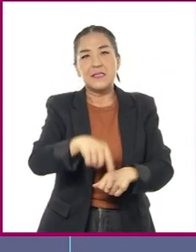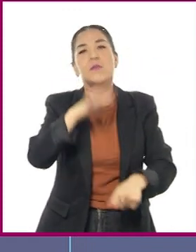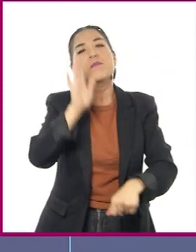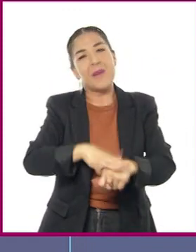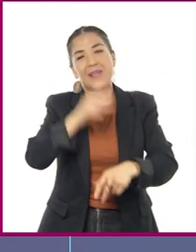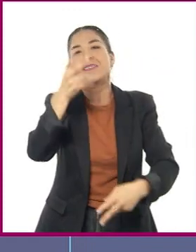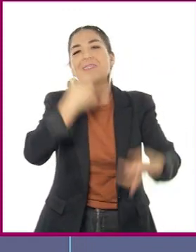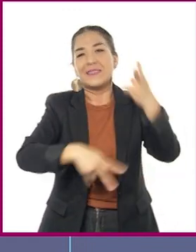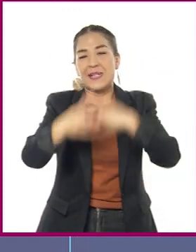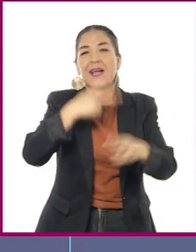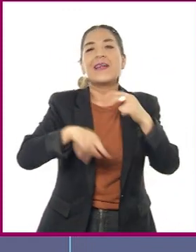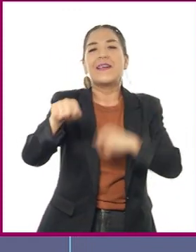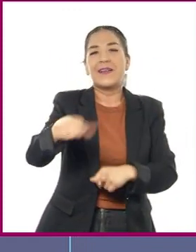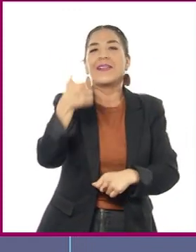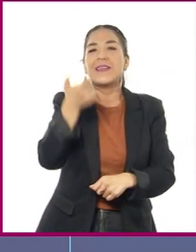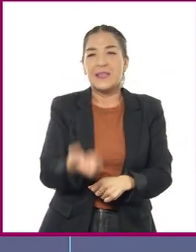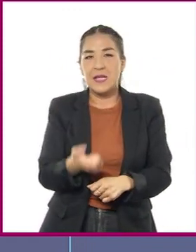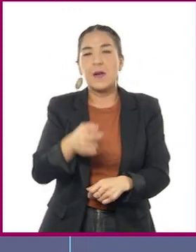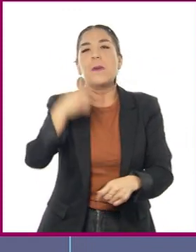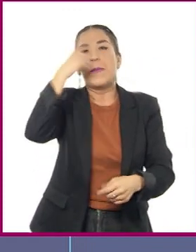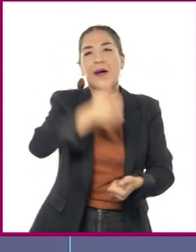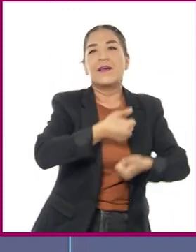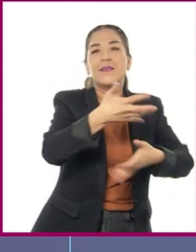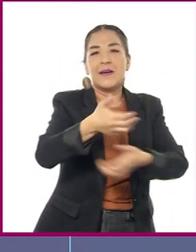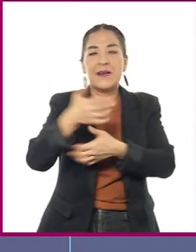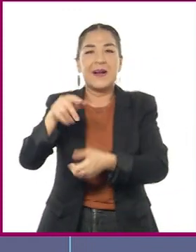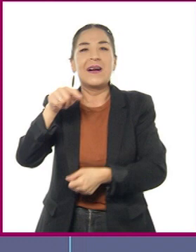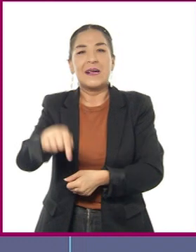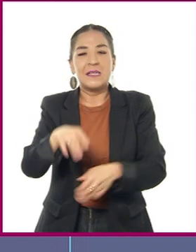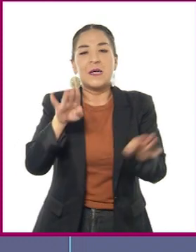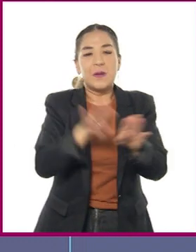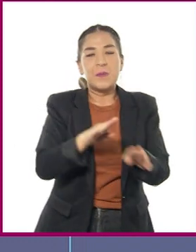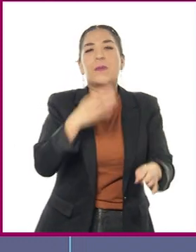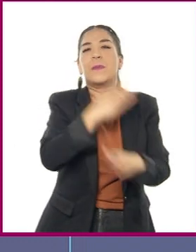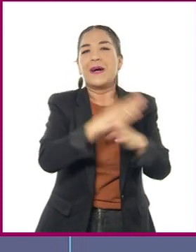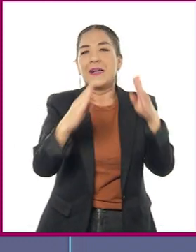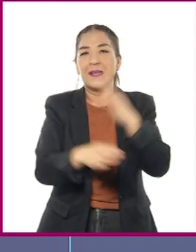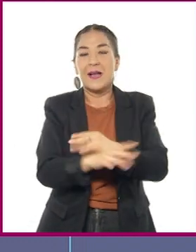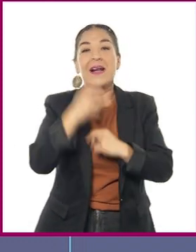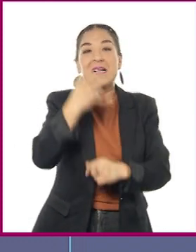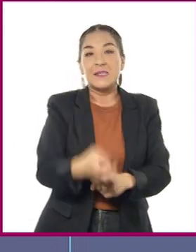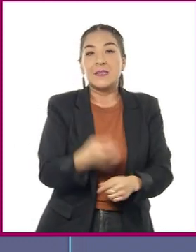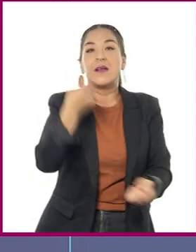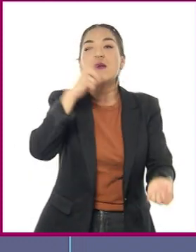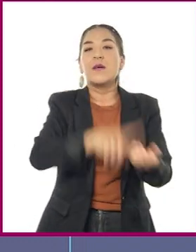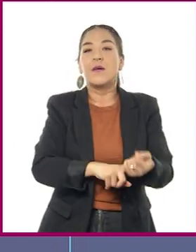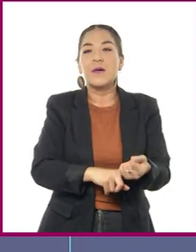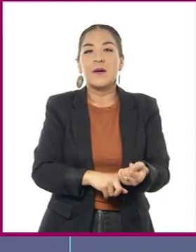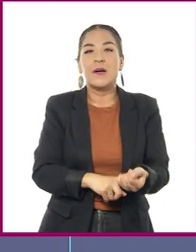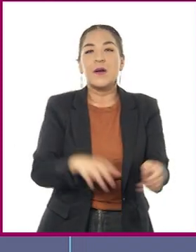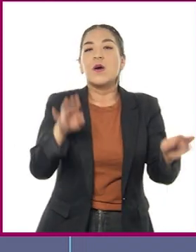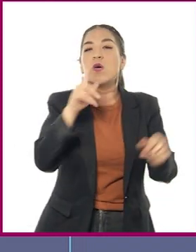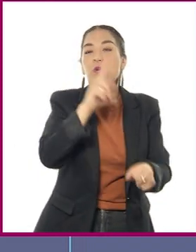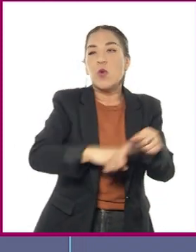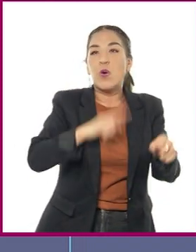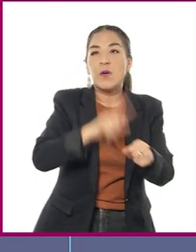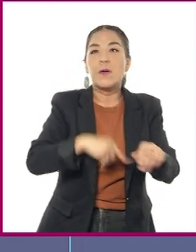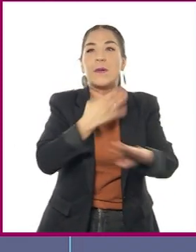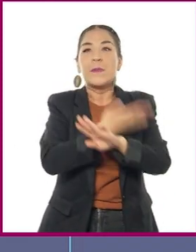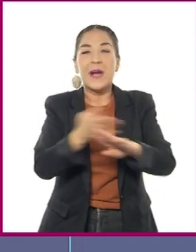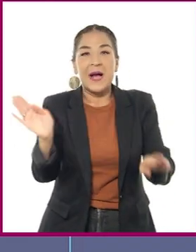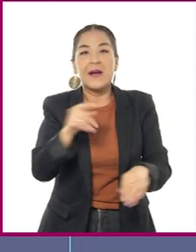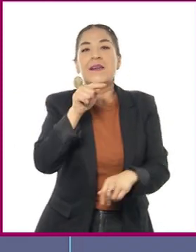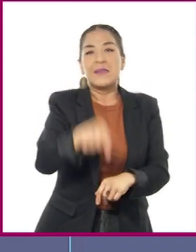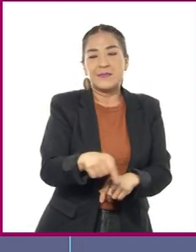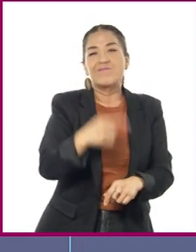mayor ingreso económico al exportar sus productos, mientras que los que se encuentran en color blanco tienen